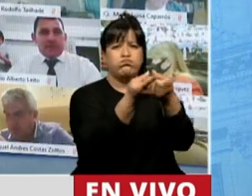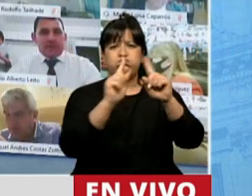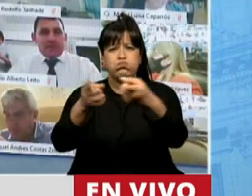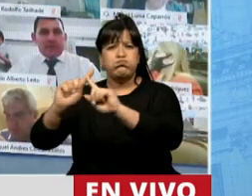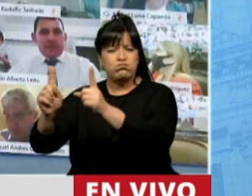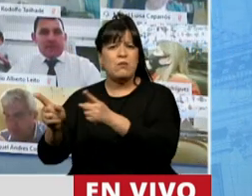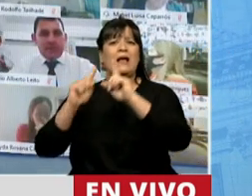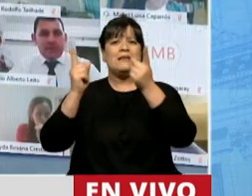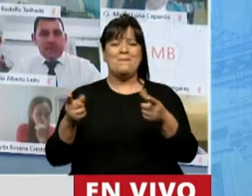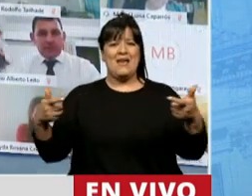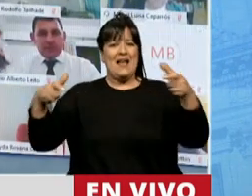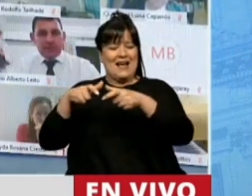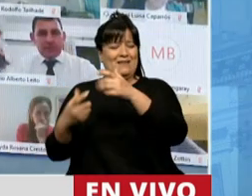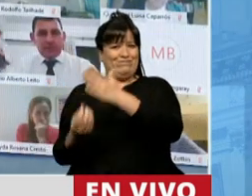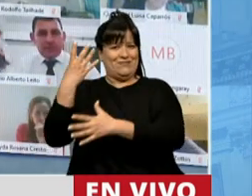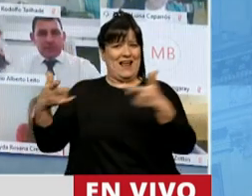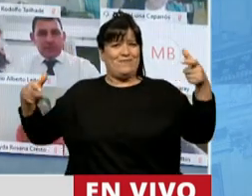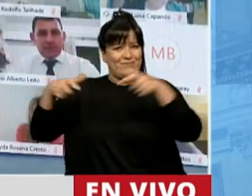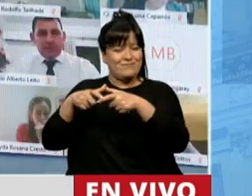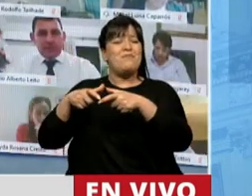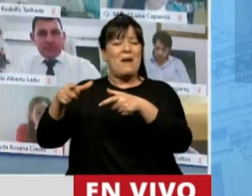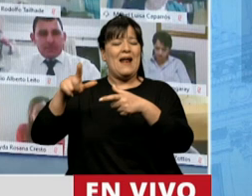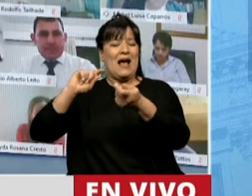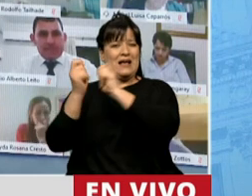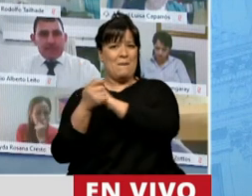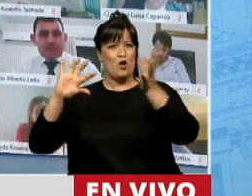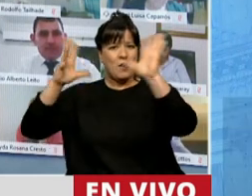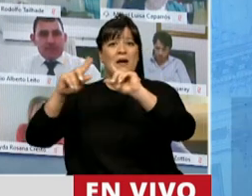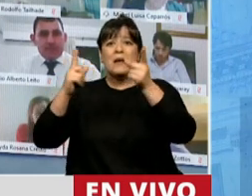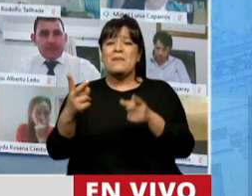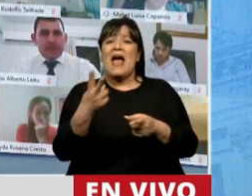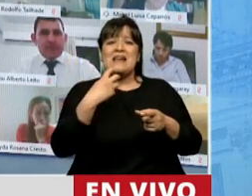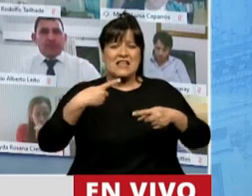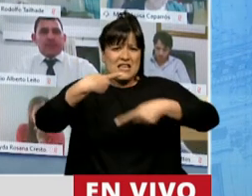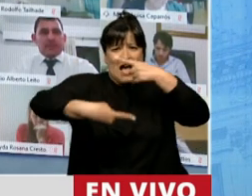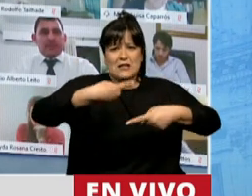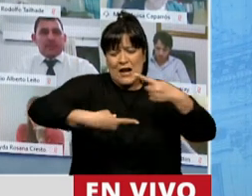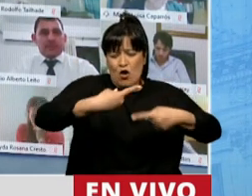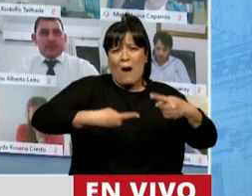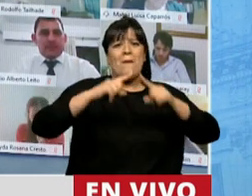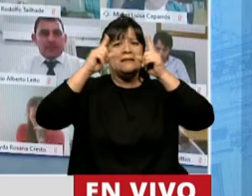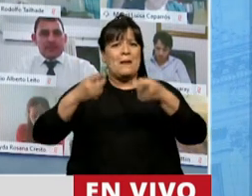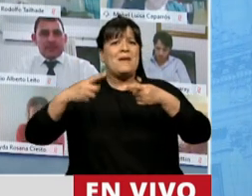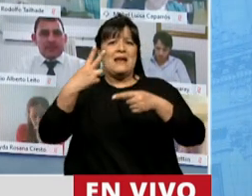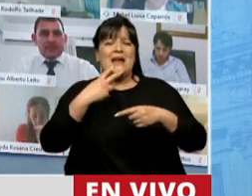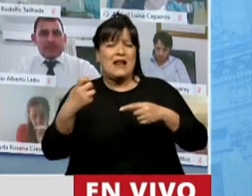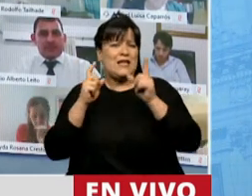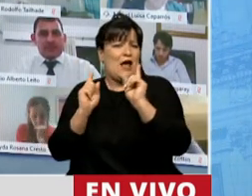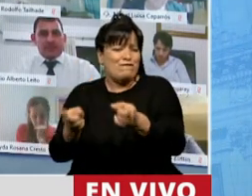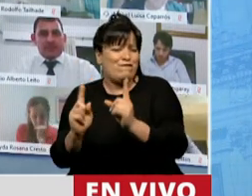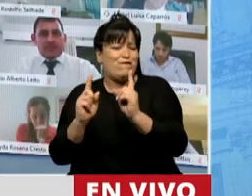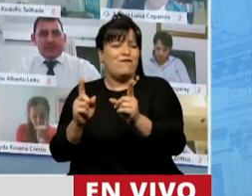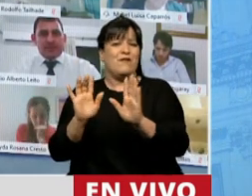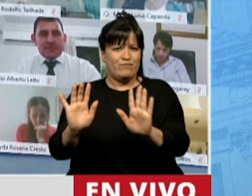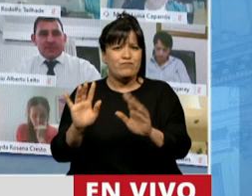climático sino que también trabajamos Con las energías e sostenibles y también y las energías renovables creo que todos estos son los